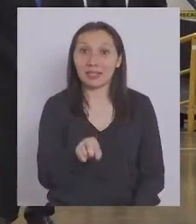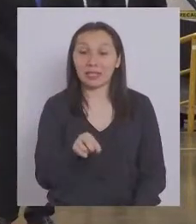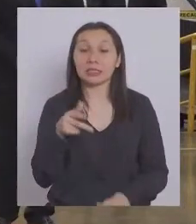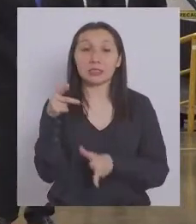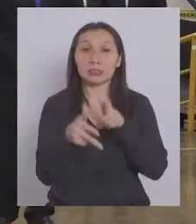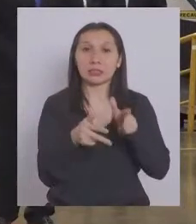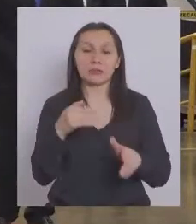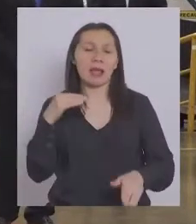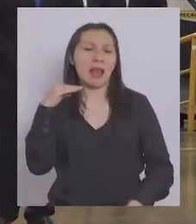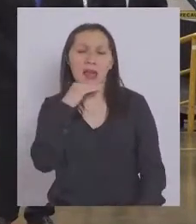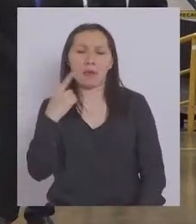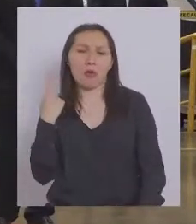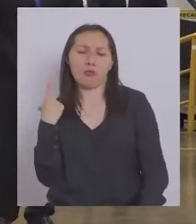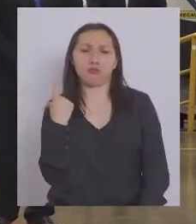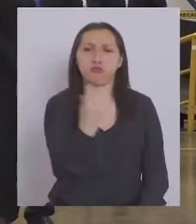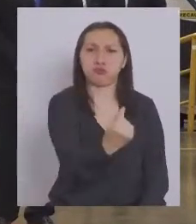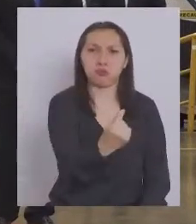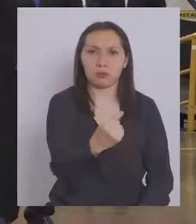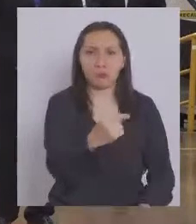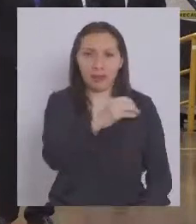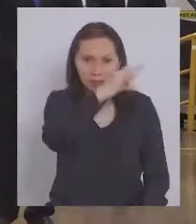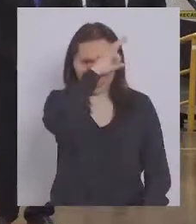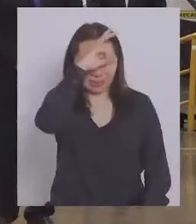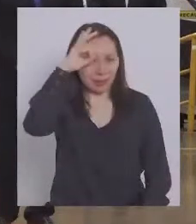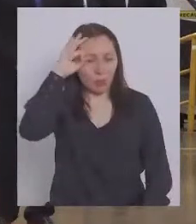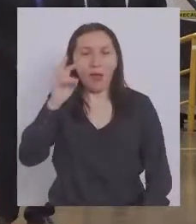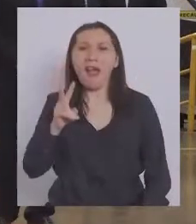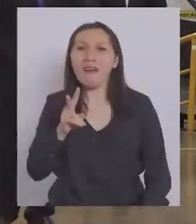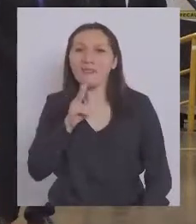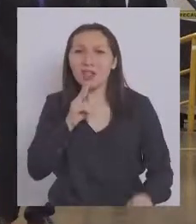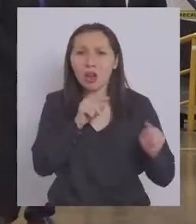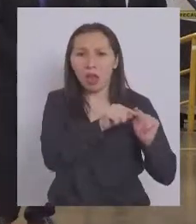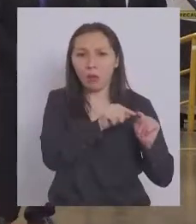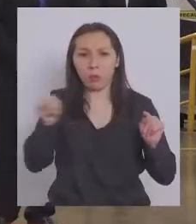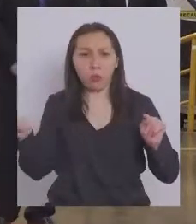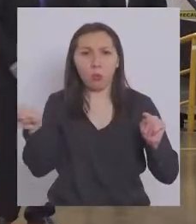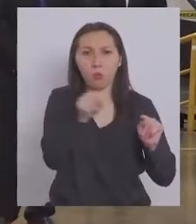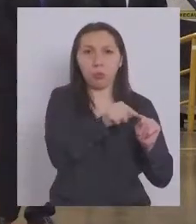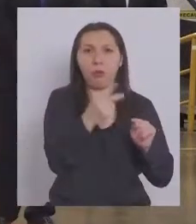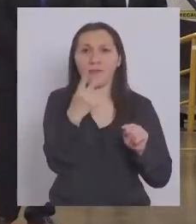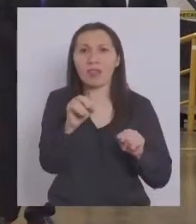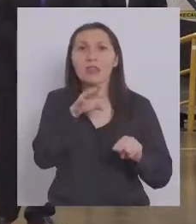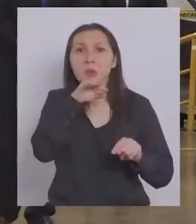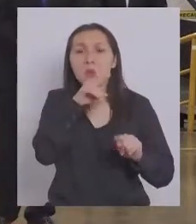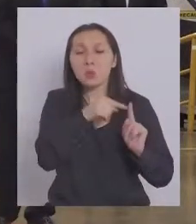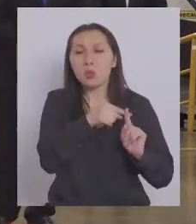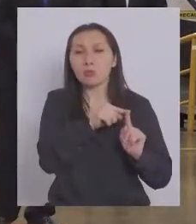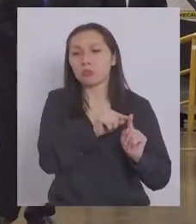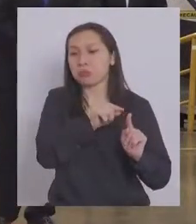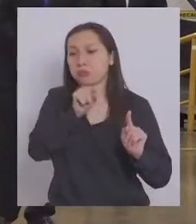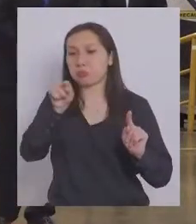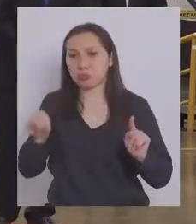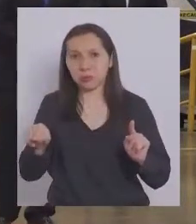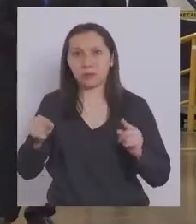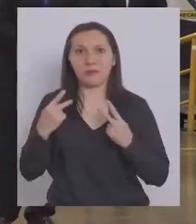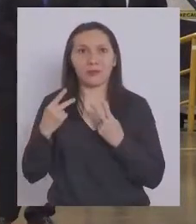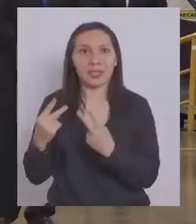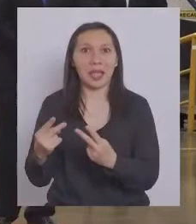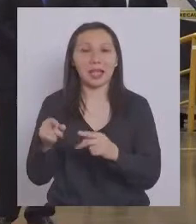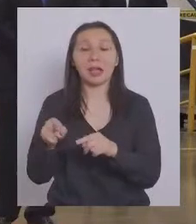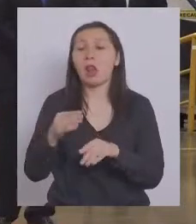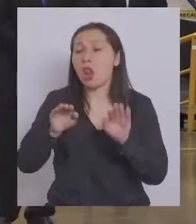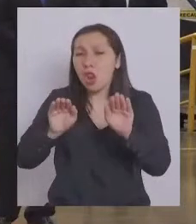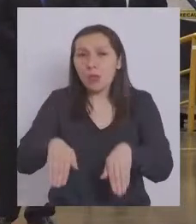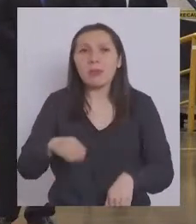a viajar mucho más rápido entre Temuco y Victoria, permitiendo ahorros de al menos 20 minutos de tiempo de viaje. Lo mismo sucede